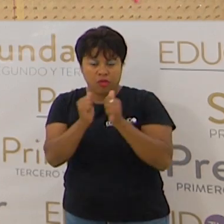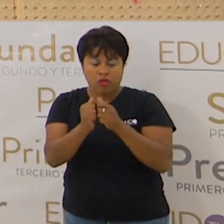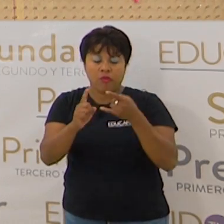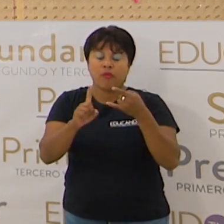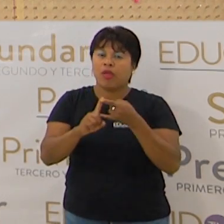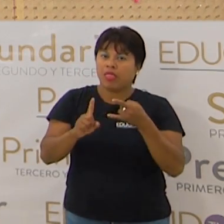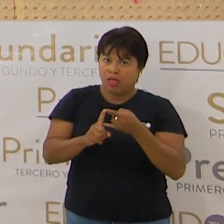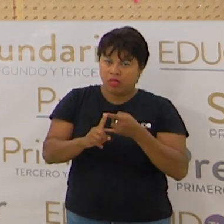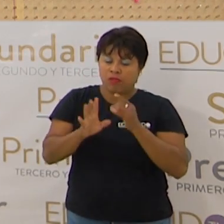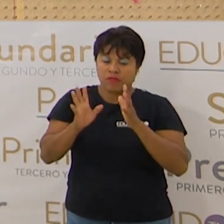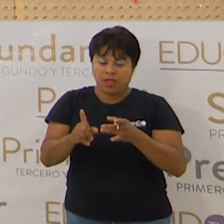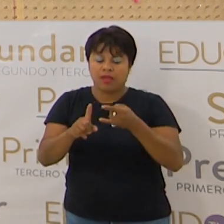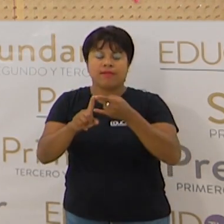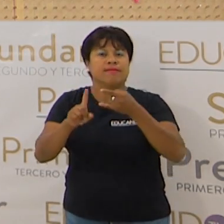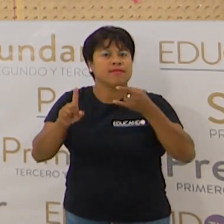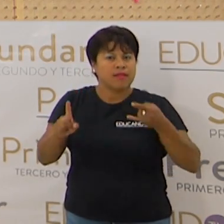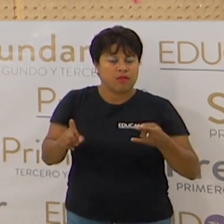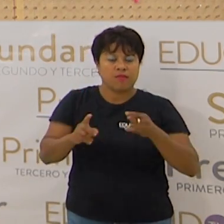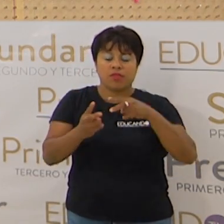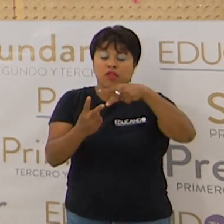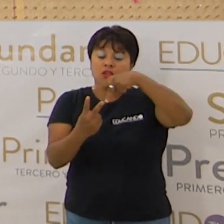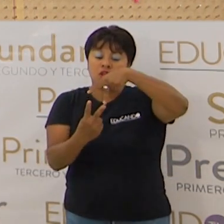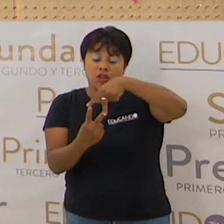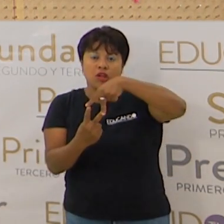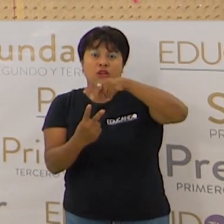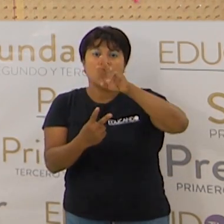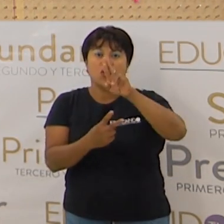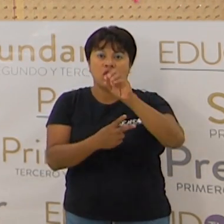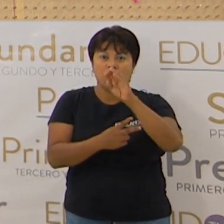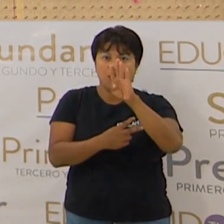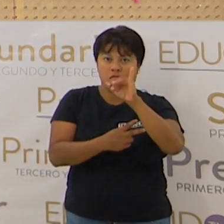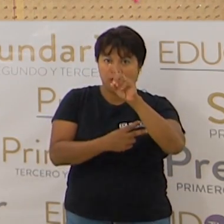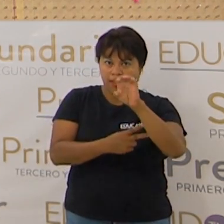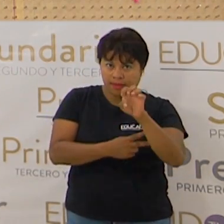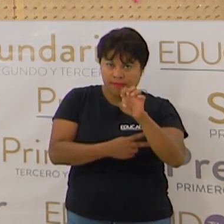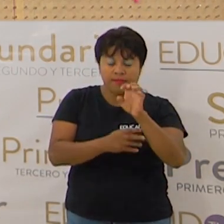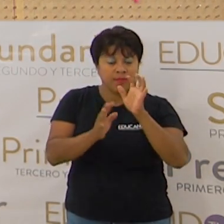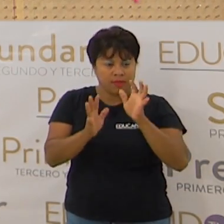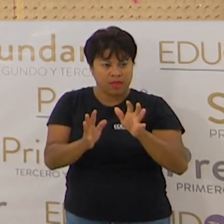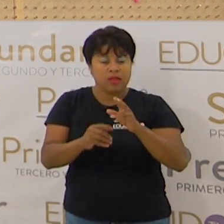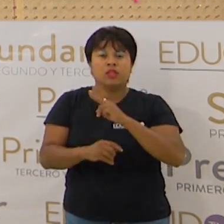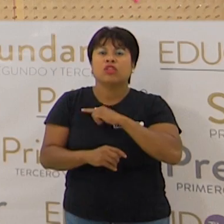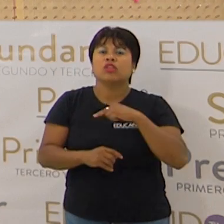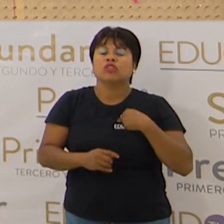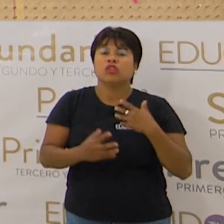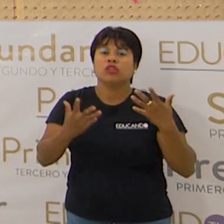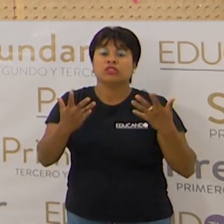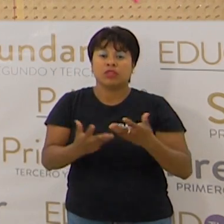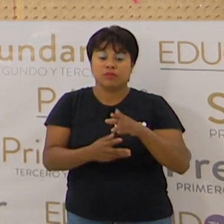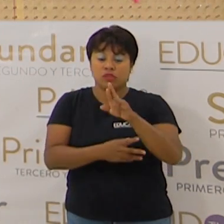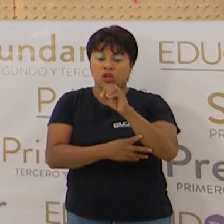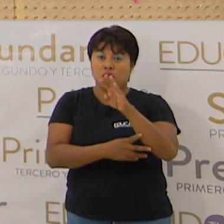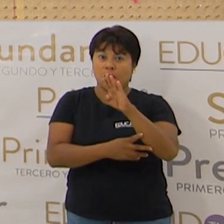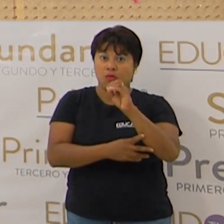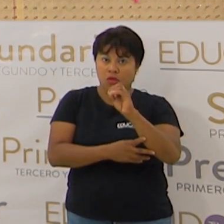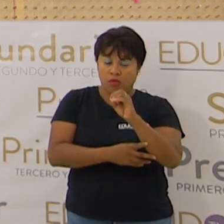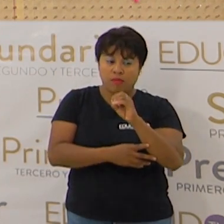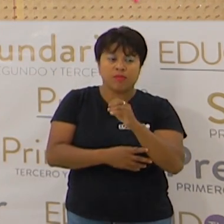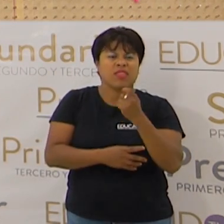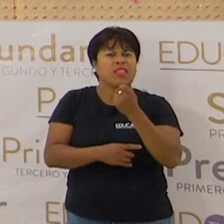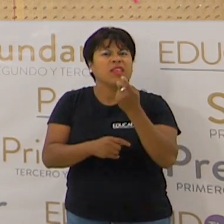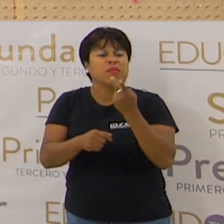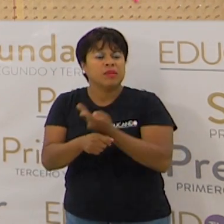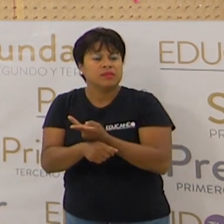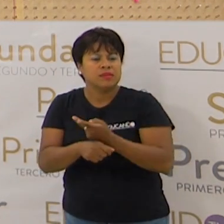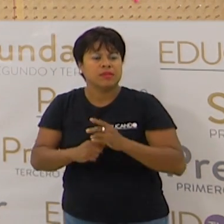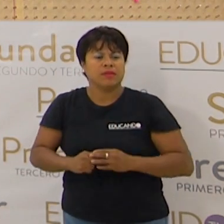cuadrado, ya lo hicimos con un rectángulo, ya lo hicimos con un romboide, si lo hiciéramos con un rombo, ¿qué crees que